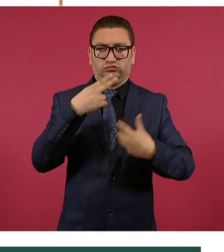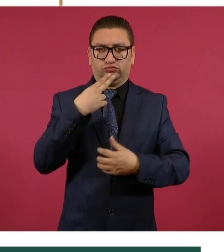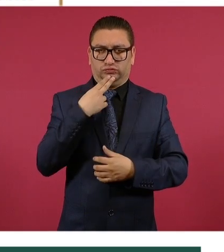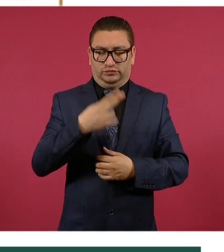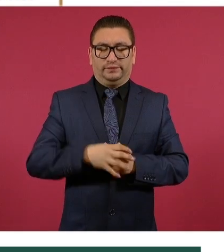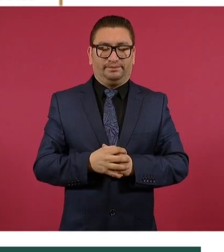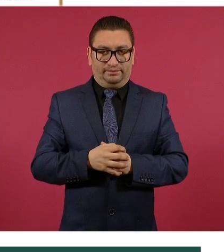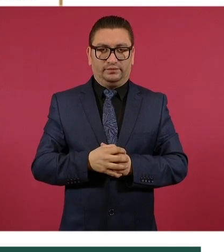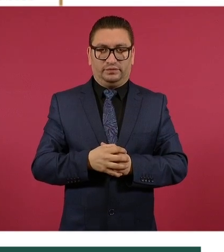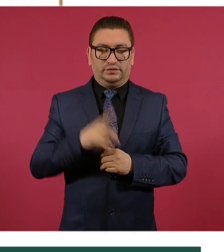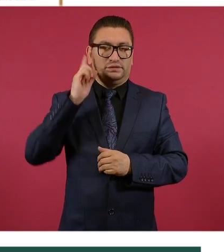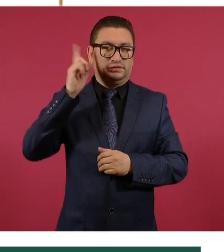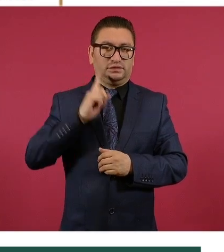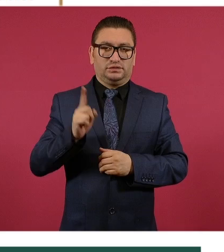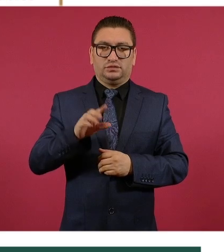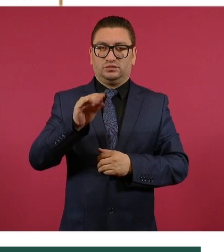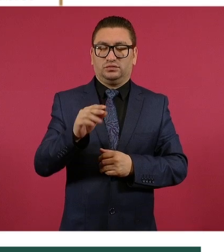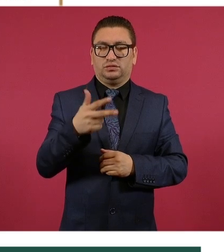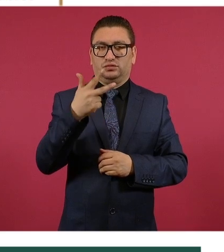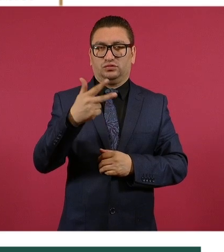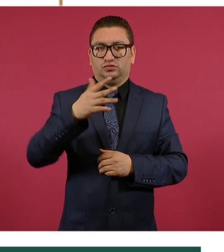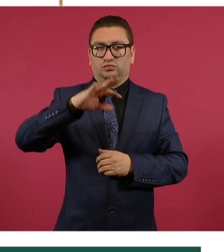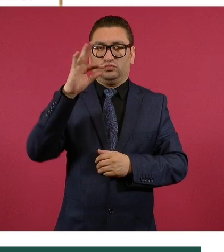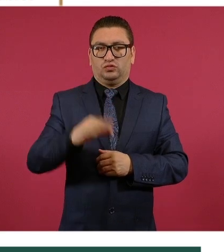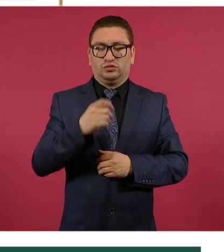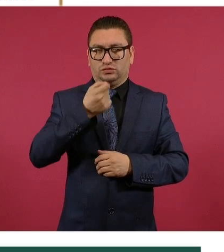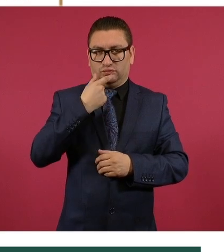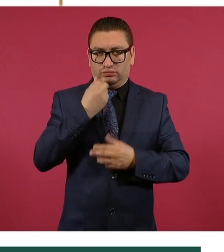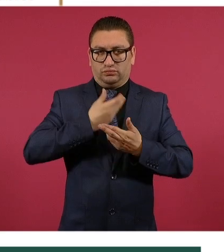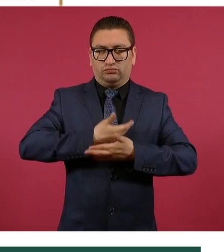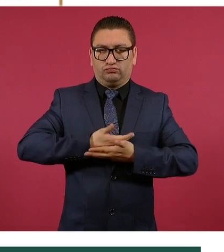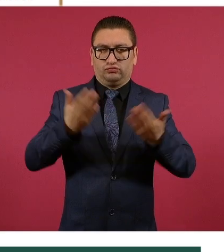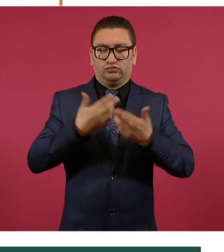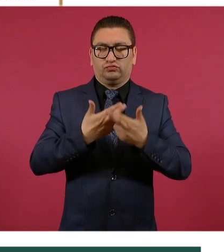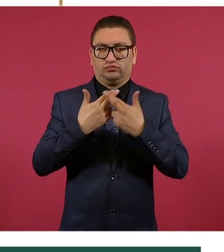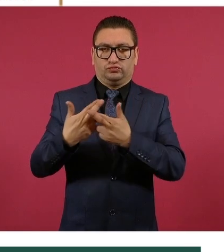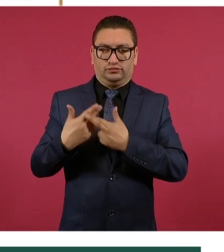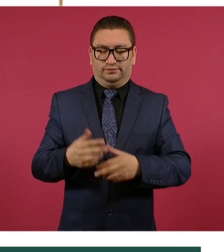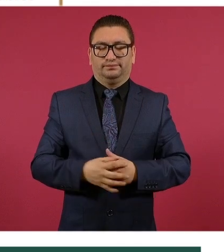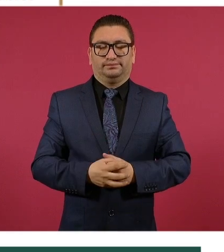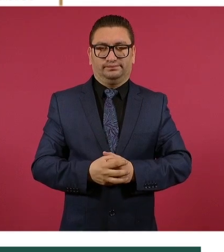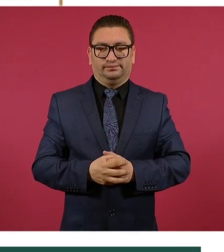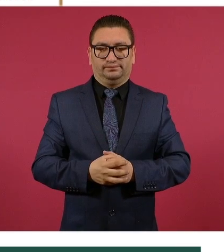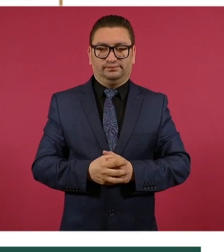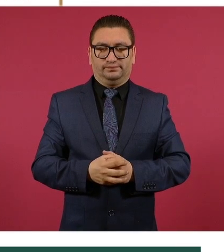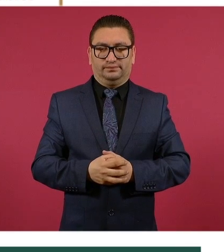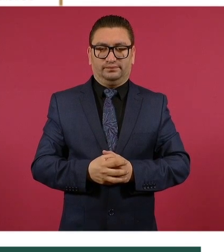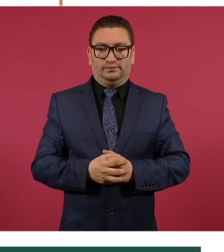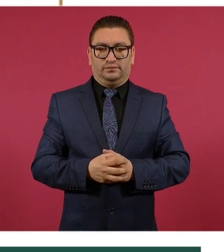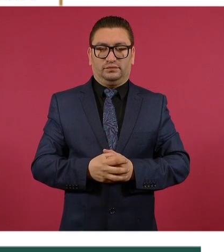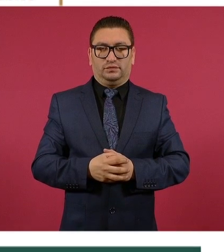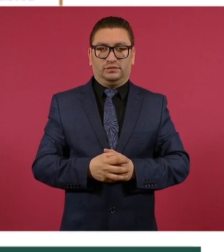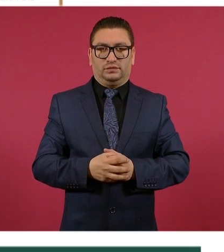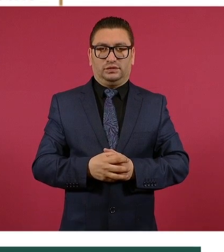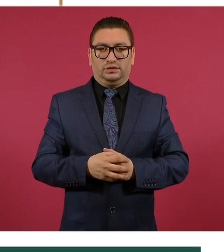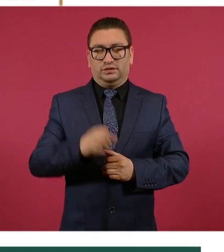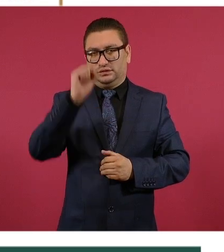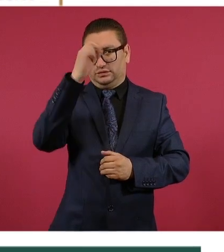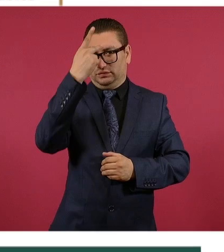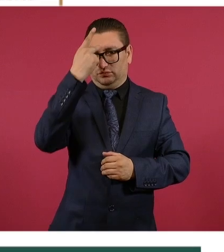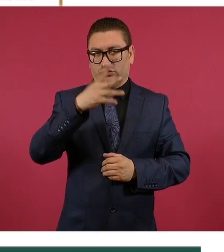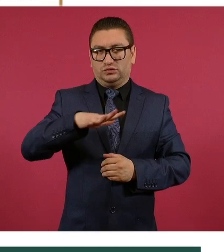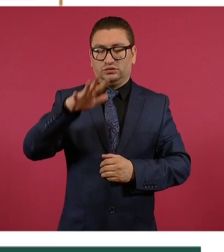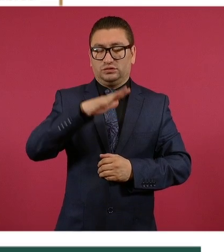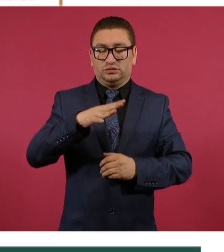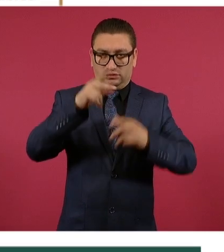está reportando desde Zacatecas un 98% de recetas surtidas. En el caso de San Luis Potosí, se ha incrementado